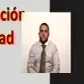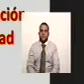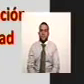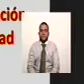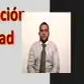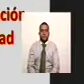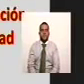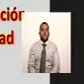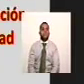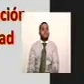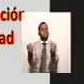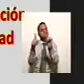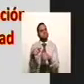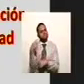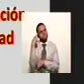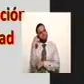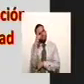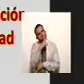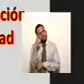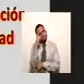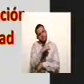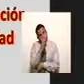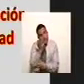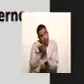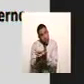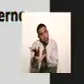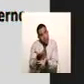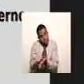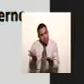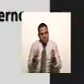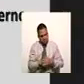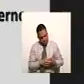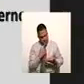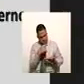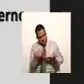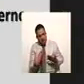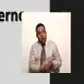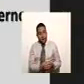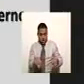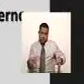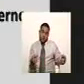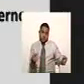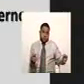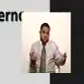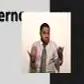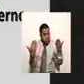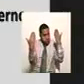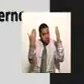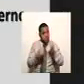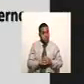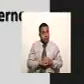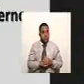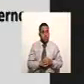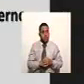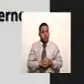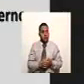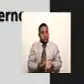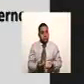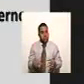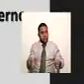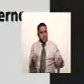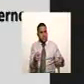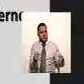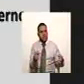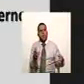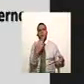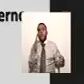Y pensemos en algunas recomendaciones, porque este debate también tiene que servir para lo